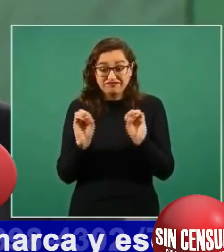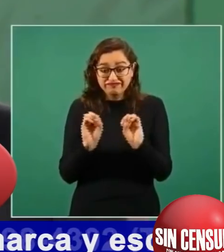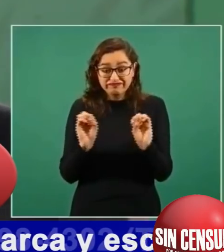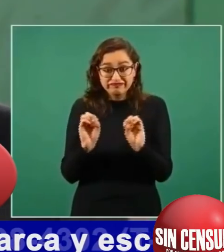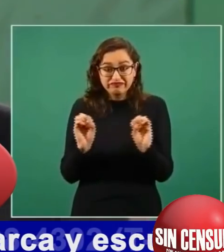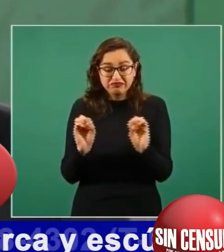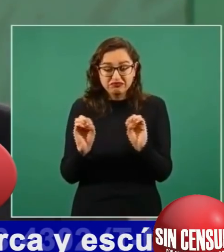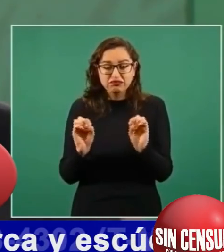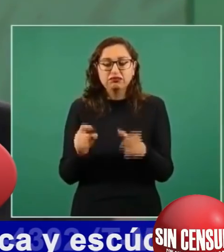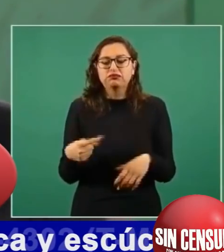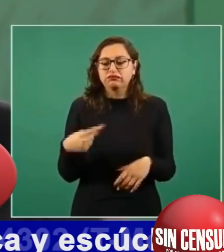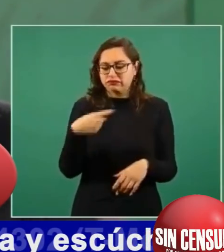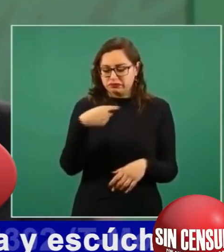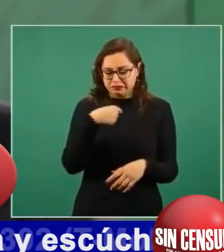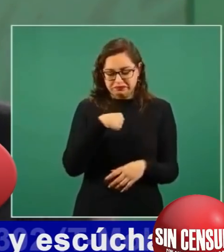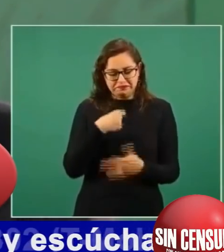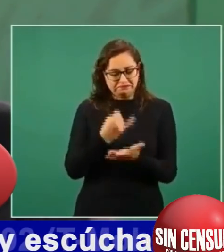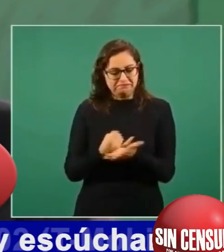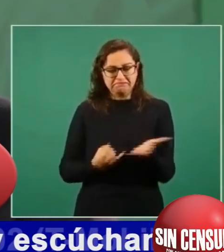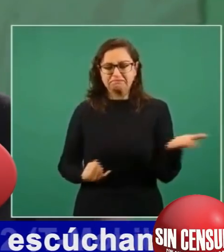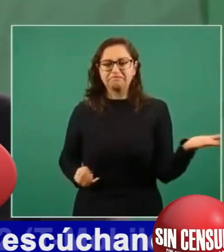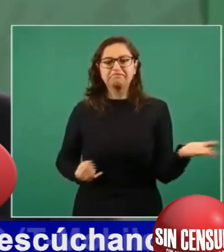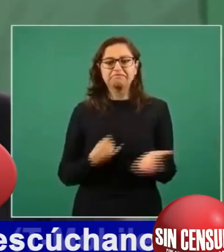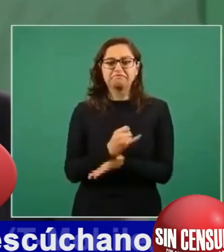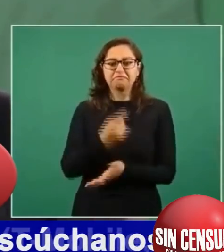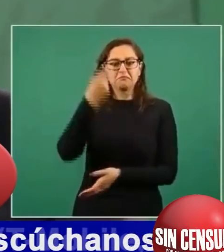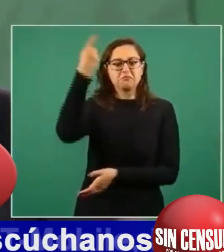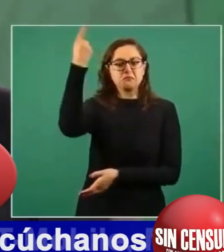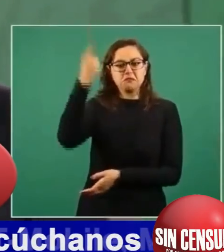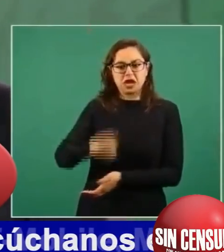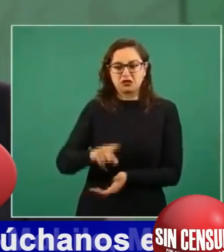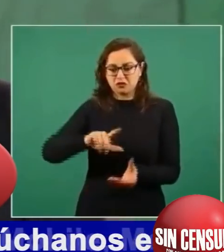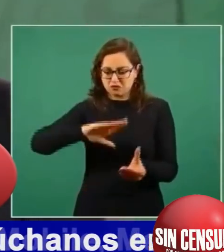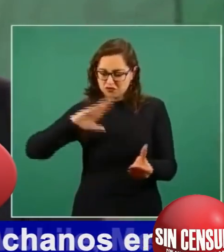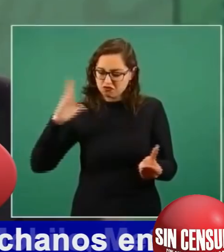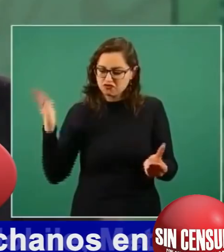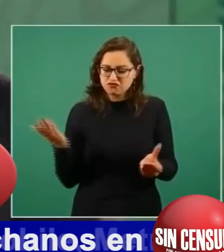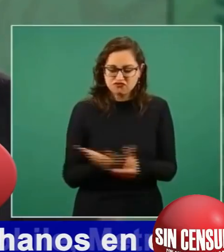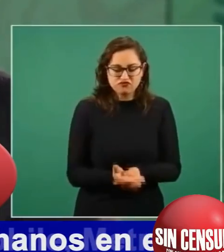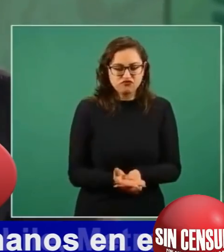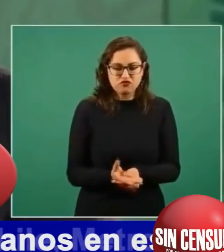de que se publique íntegro el expediente